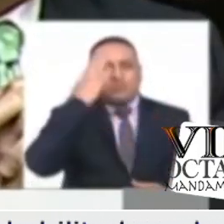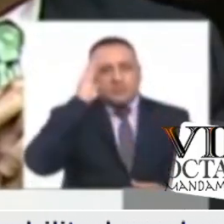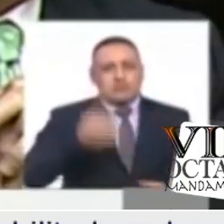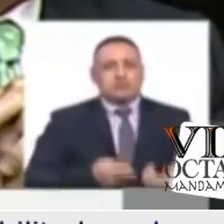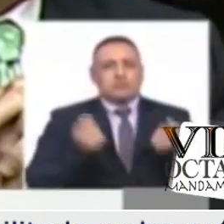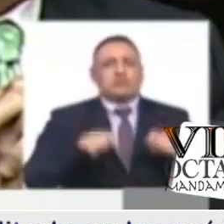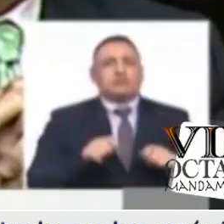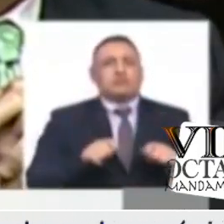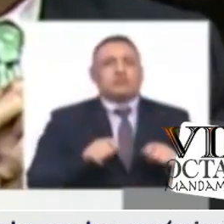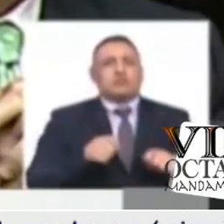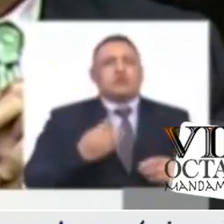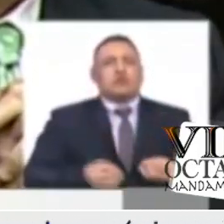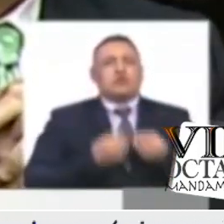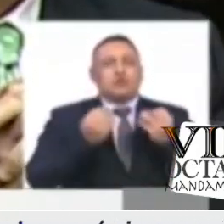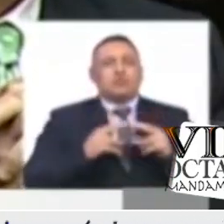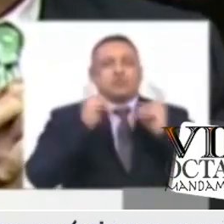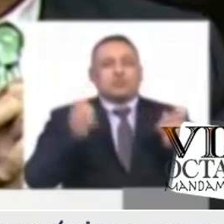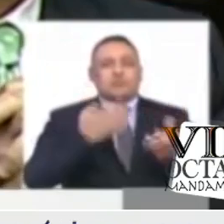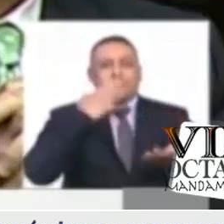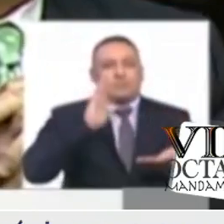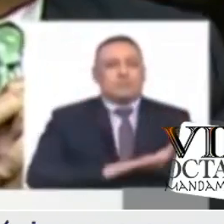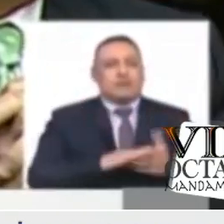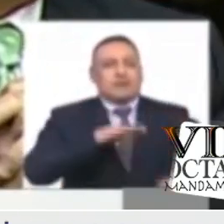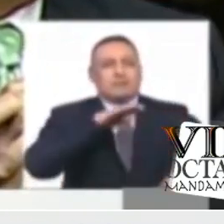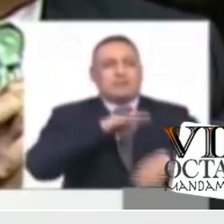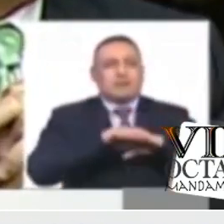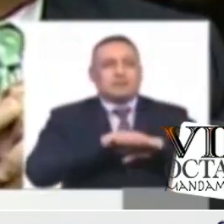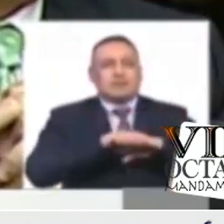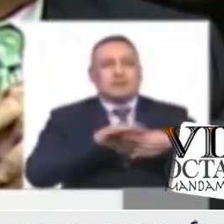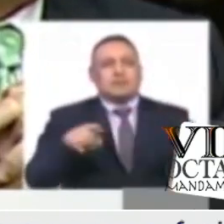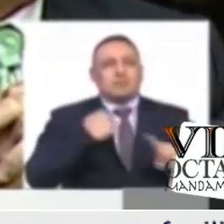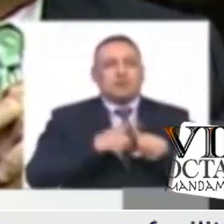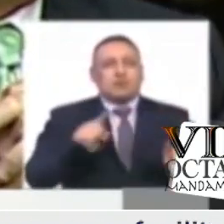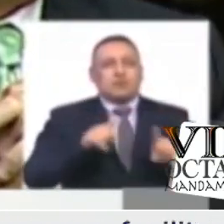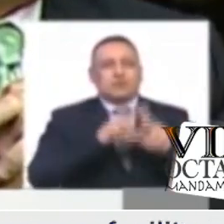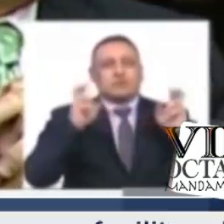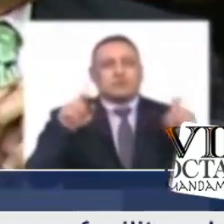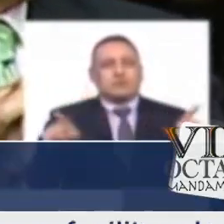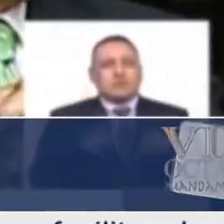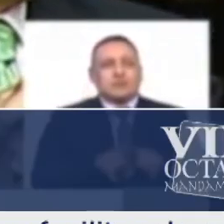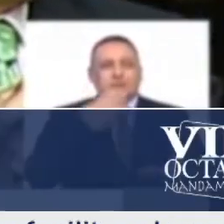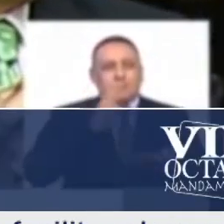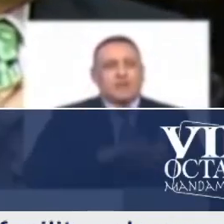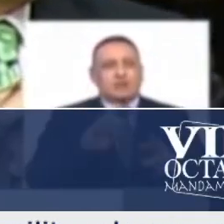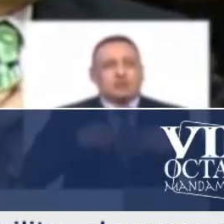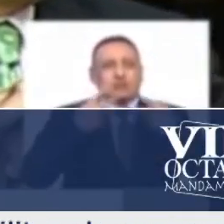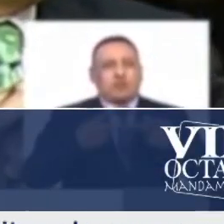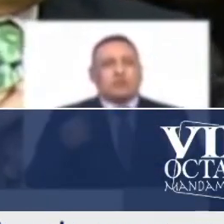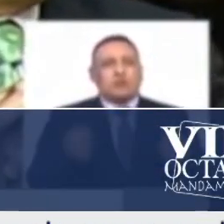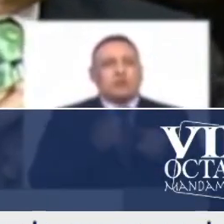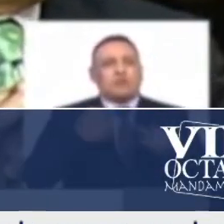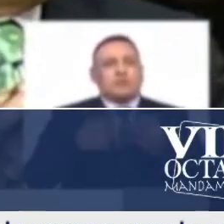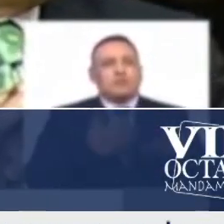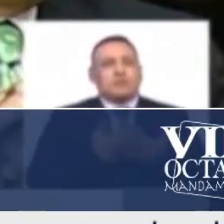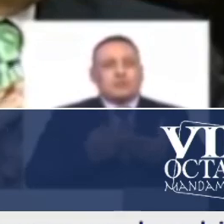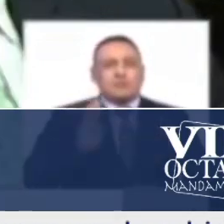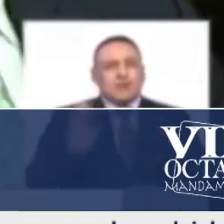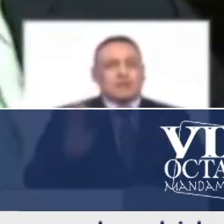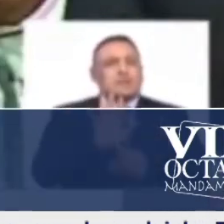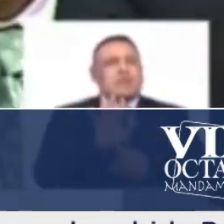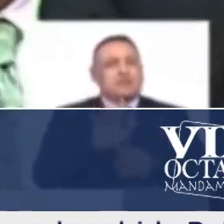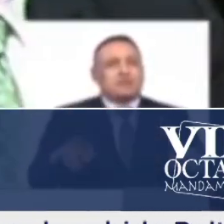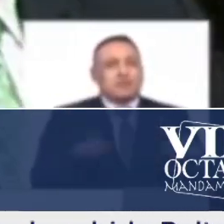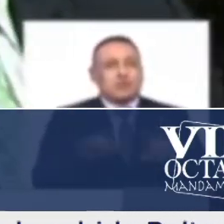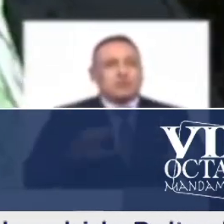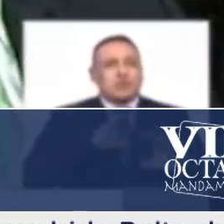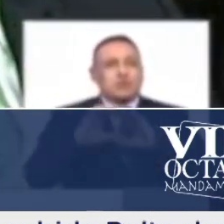de 120 días de suspensión como una falta máxima para hechos totalmente gravosos. En